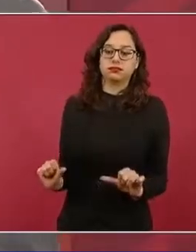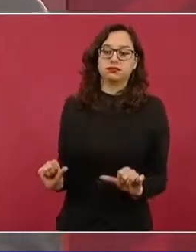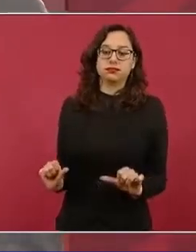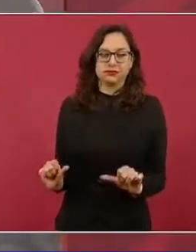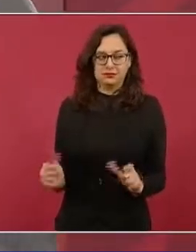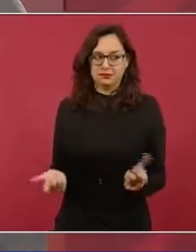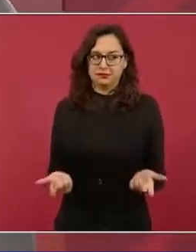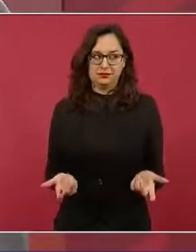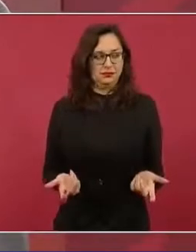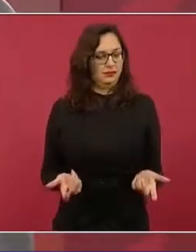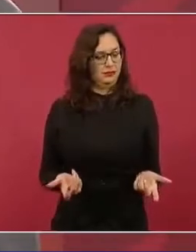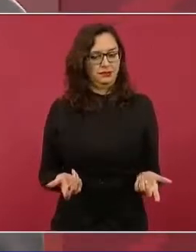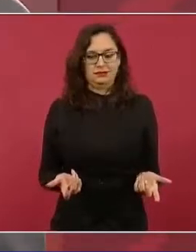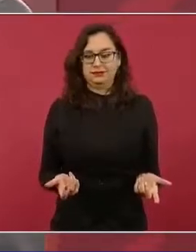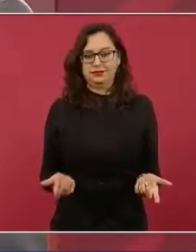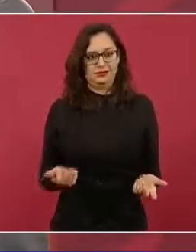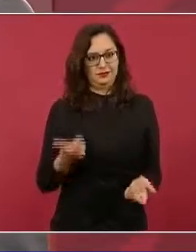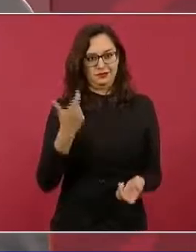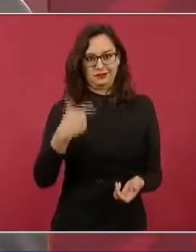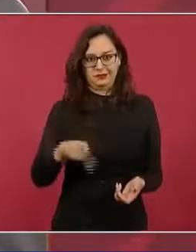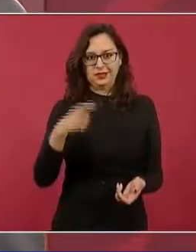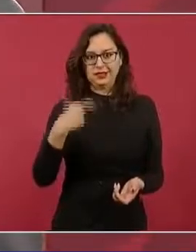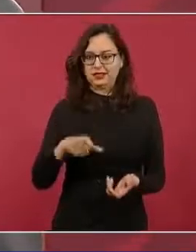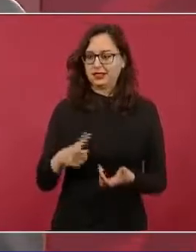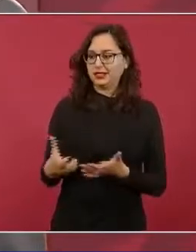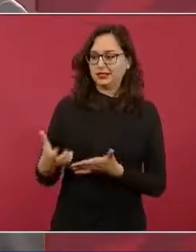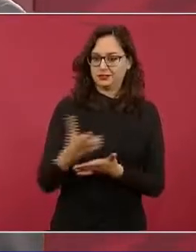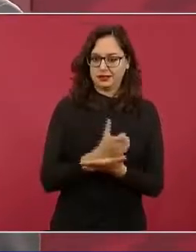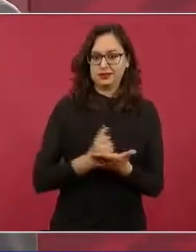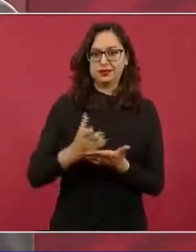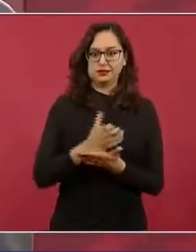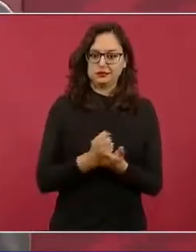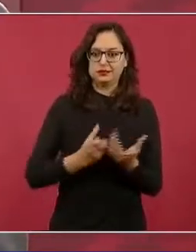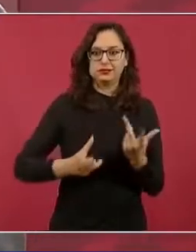lo que manejan todo es